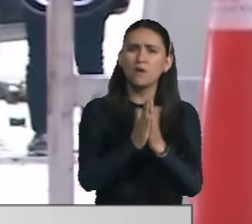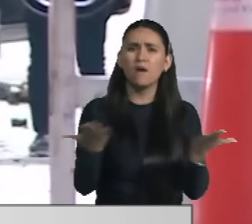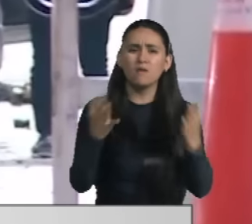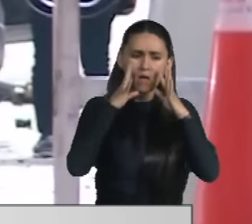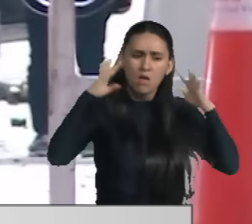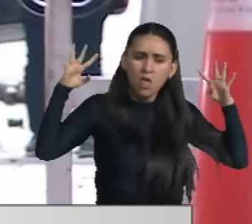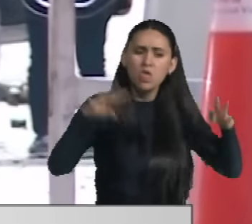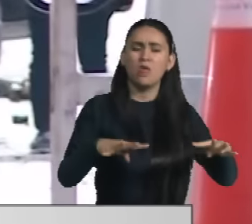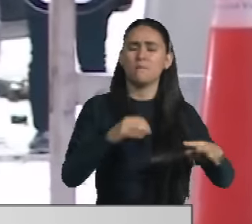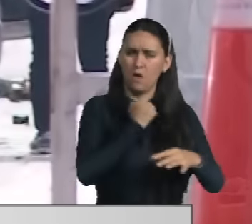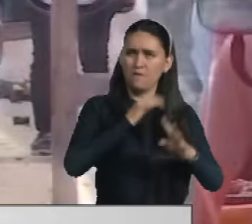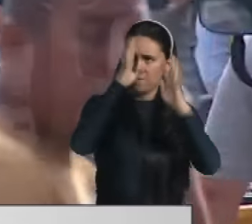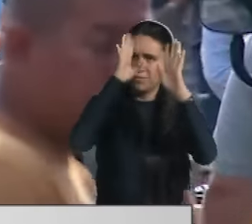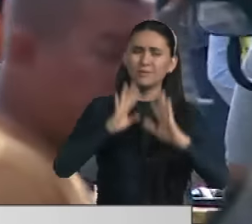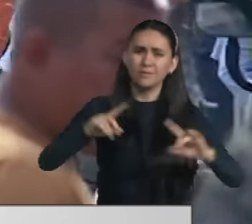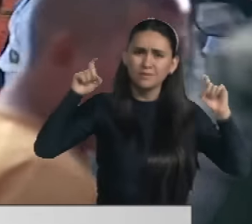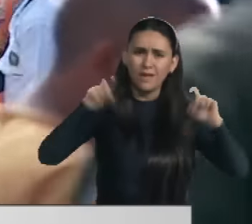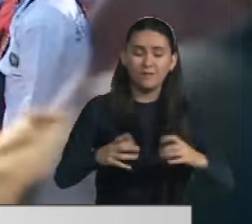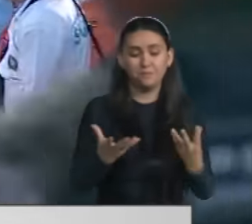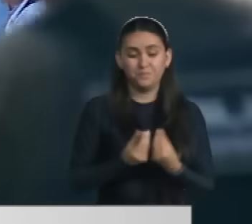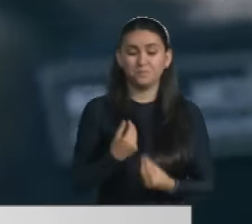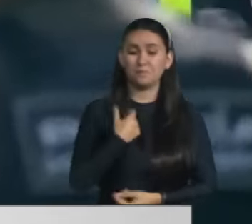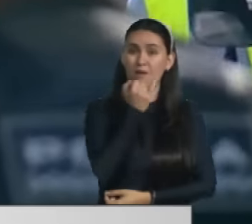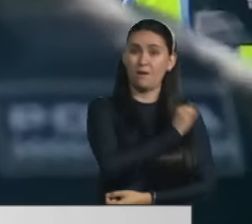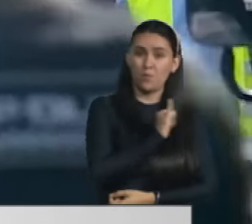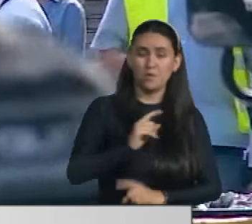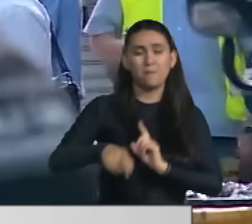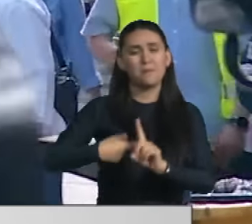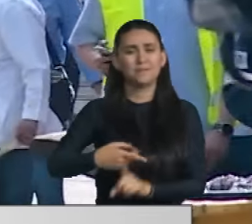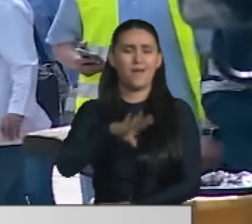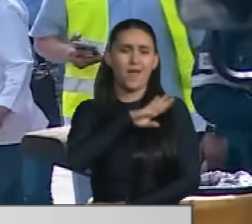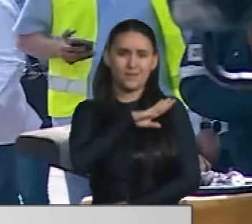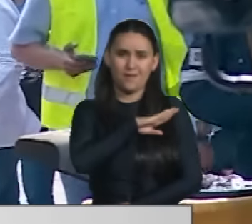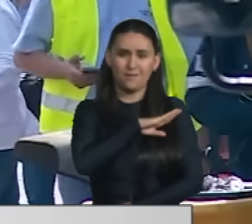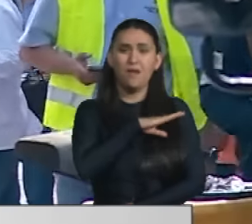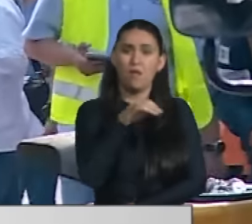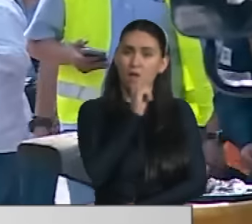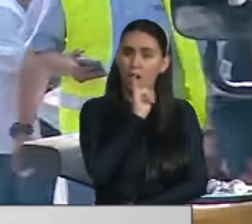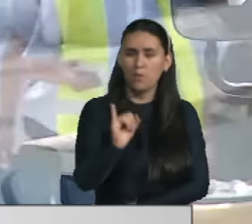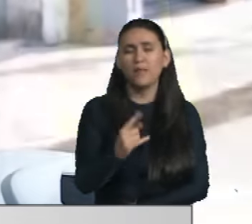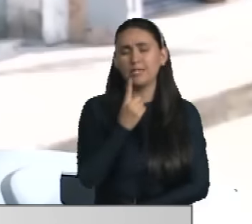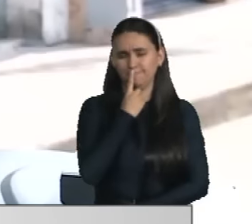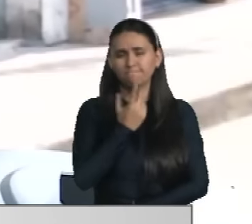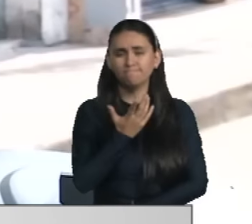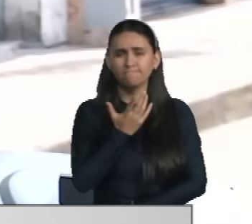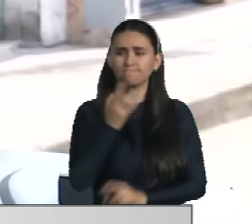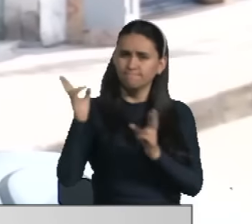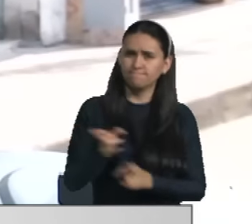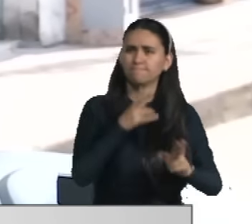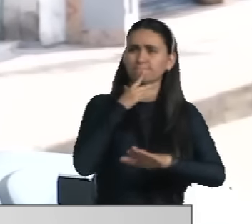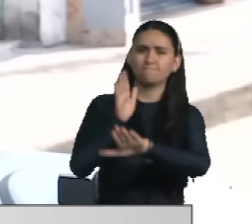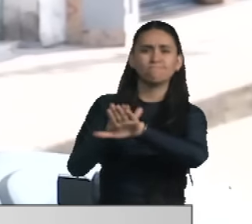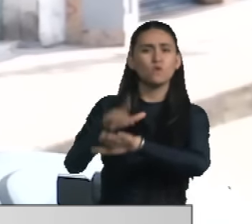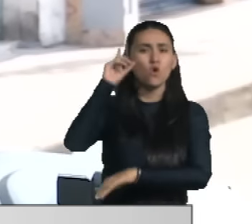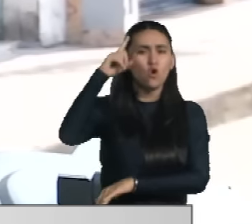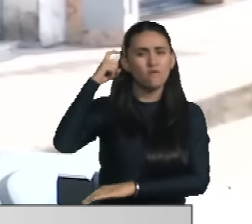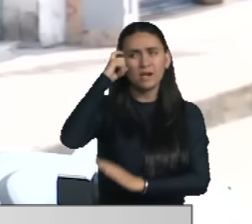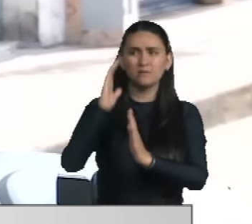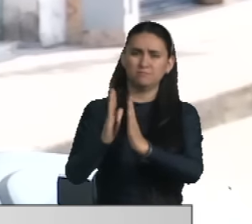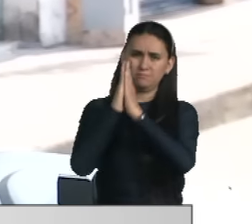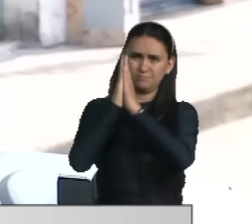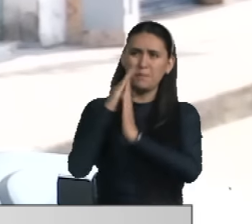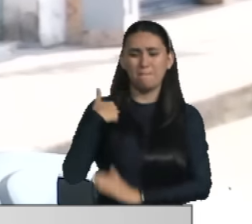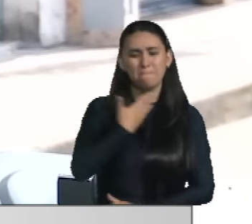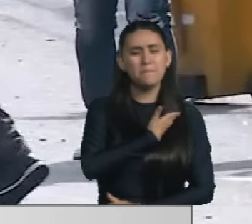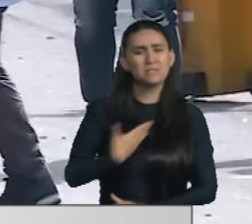es Jamundí. Finalmente, los jamundeños y la alcaldesa del municipio reiteraron, como con frecuencia, el llamado al gobierno nacional. Pidieron